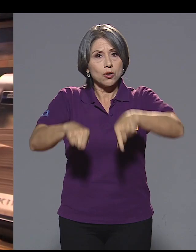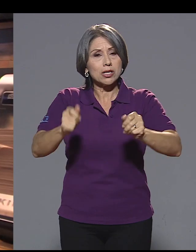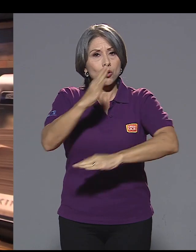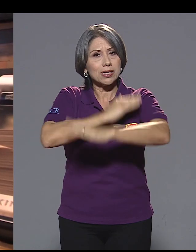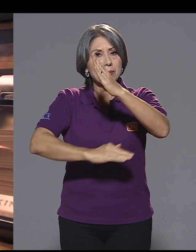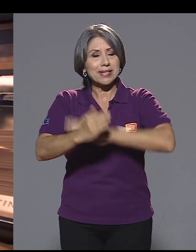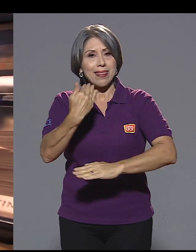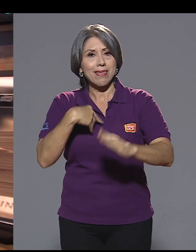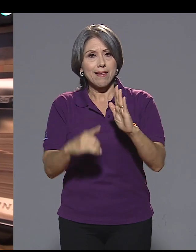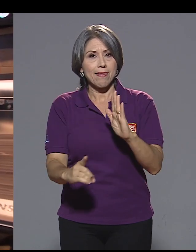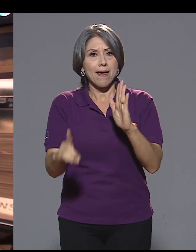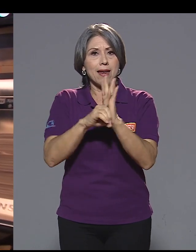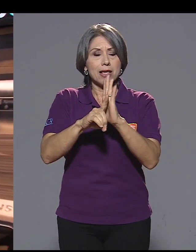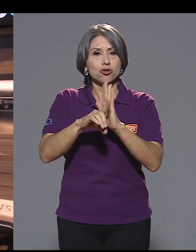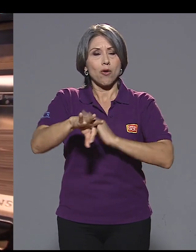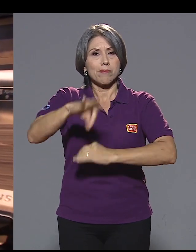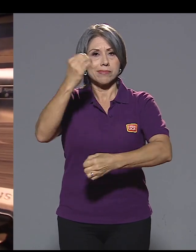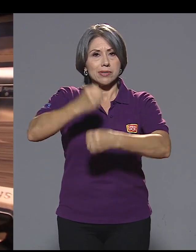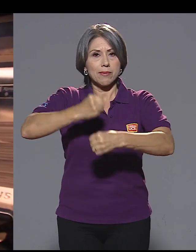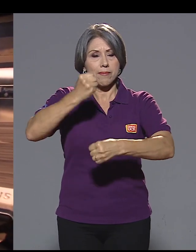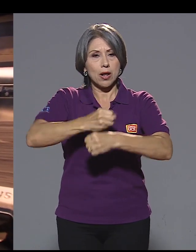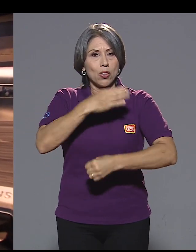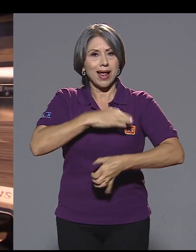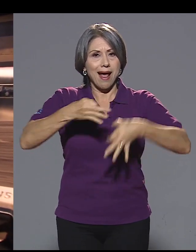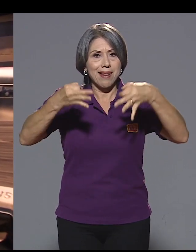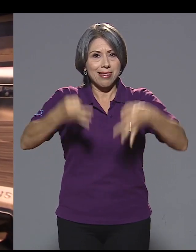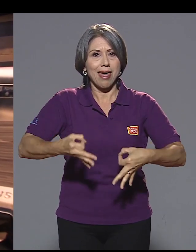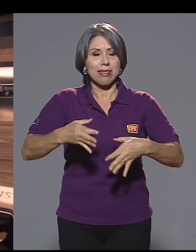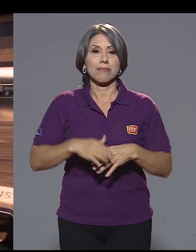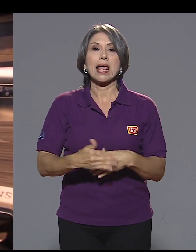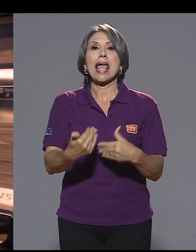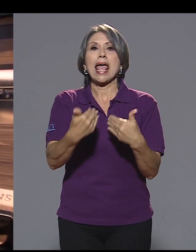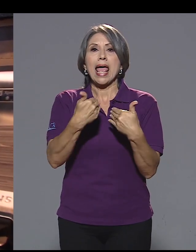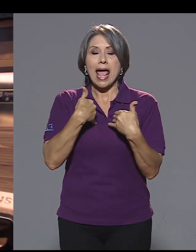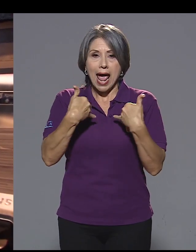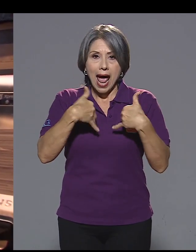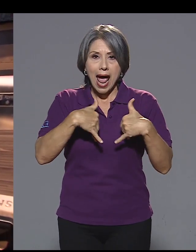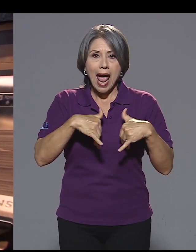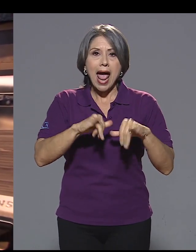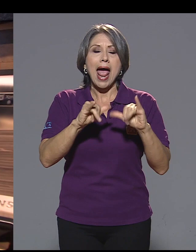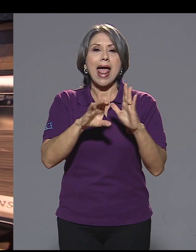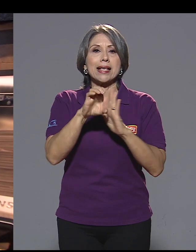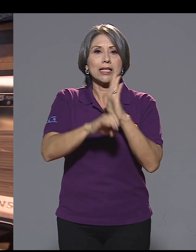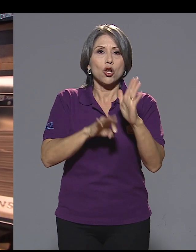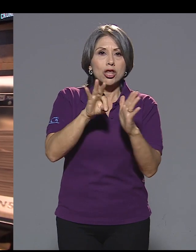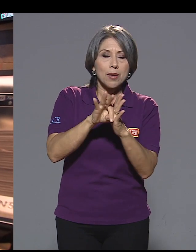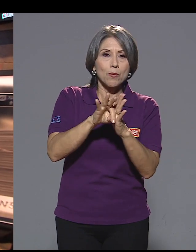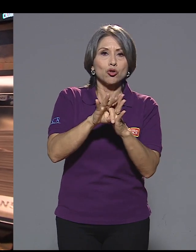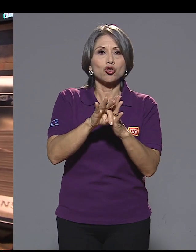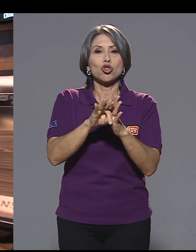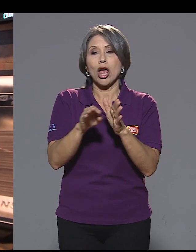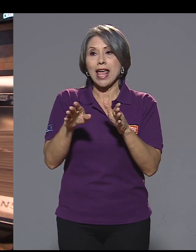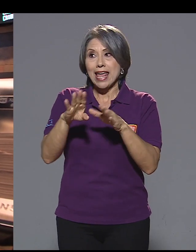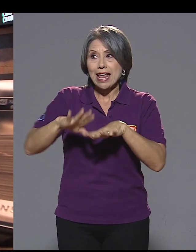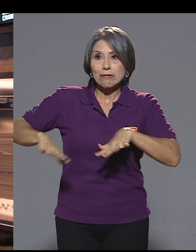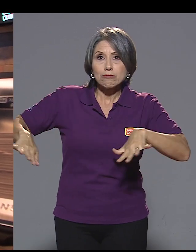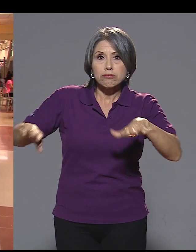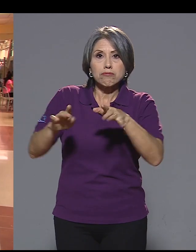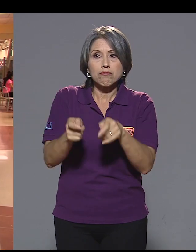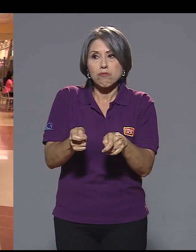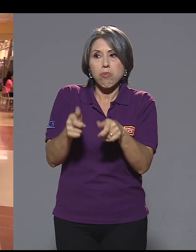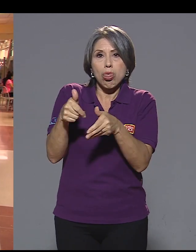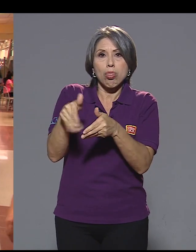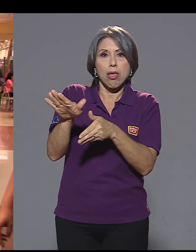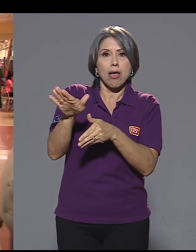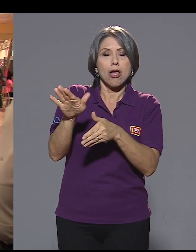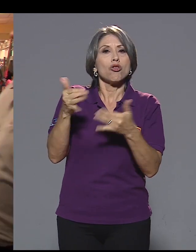de discapacidad a tener un empleo de calidad, los estereotipos y la exclusión estructural a la que se enfrentan les